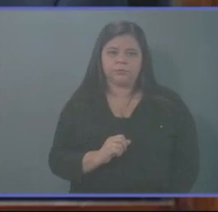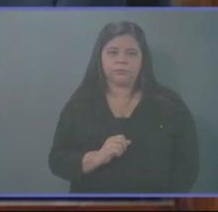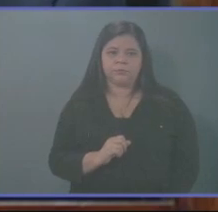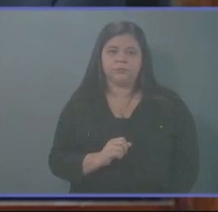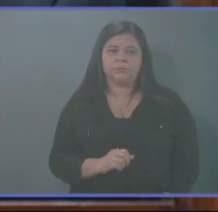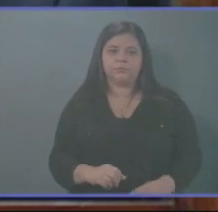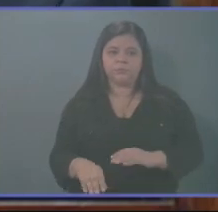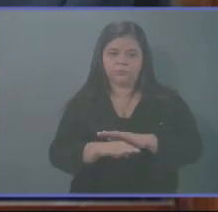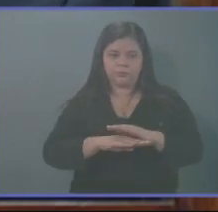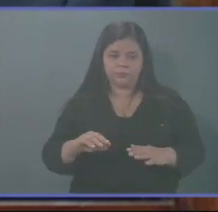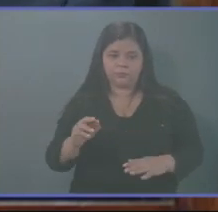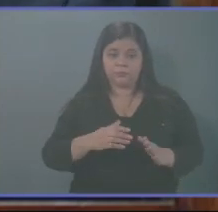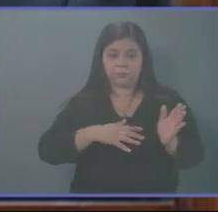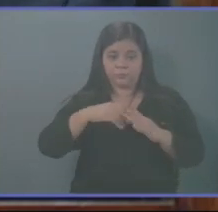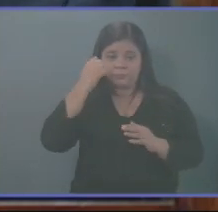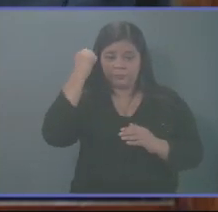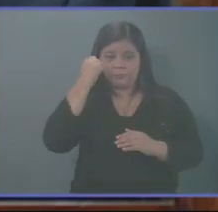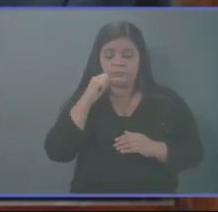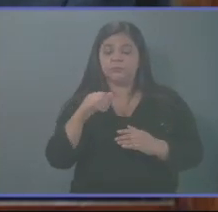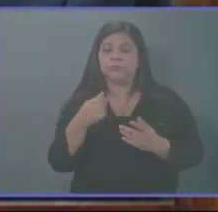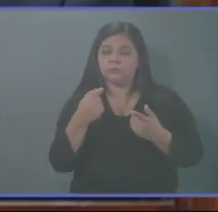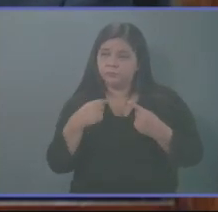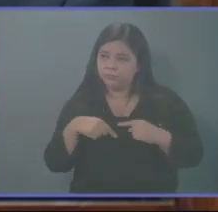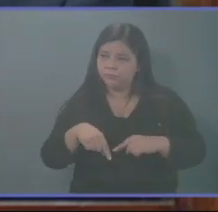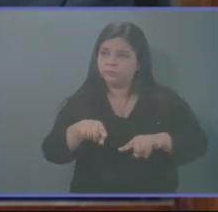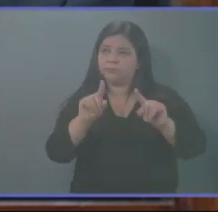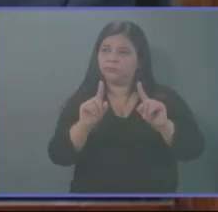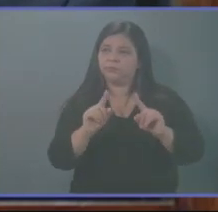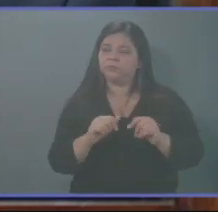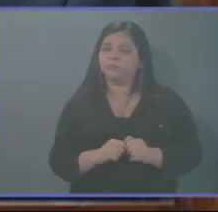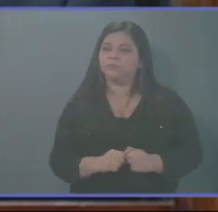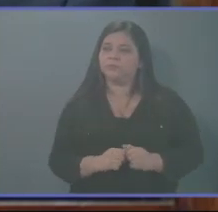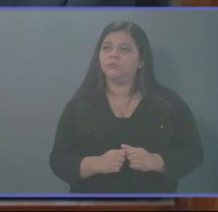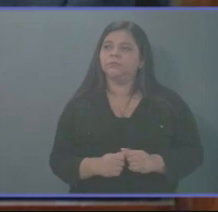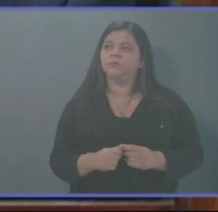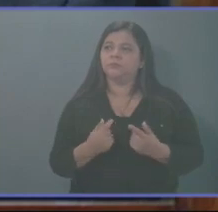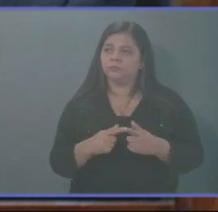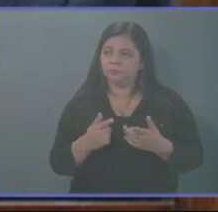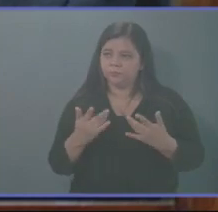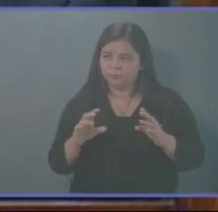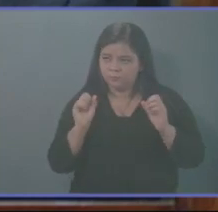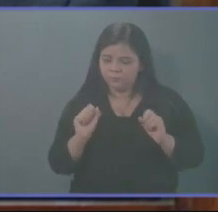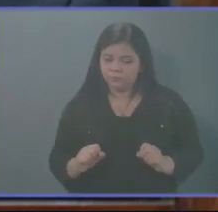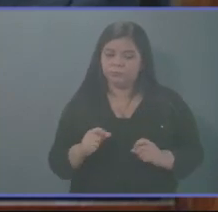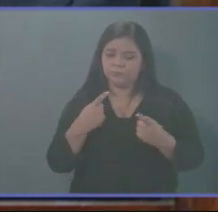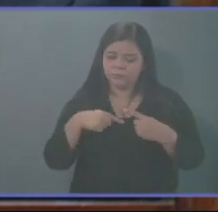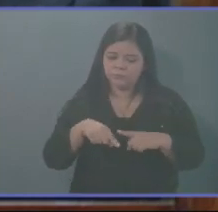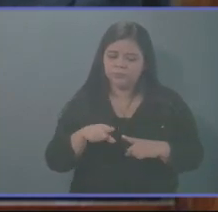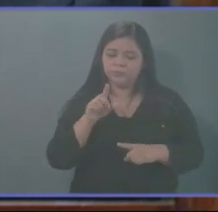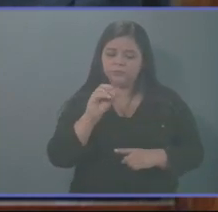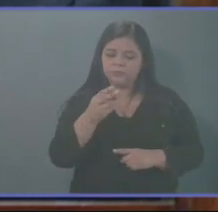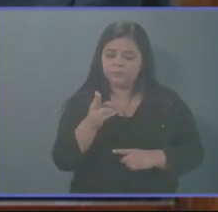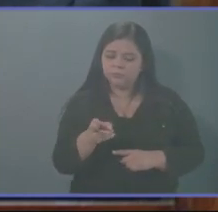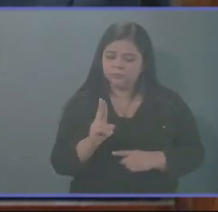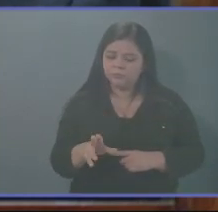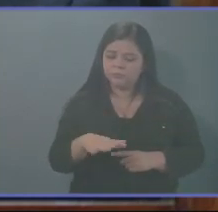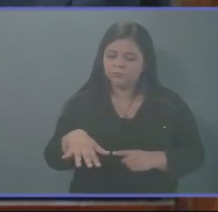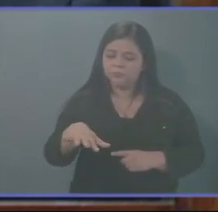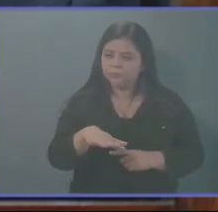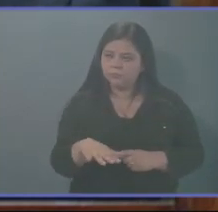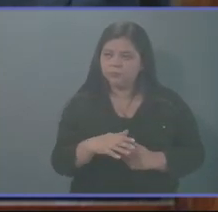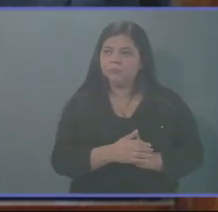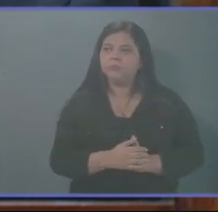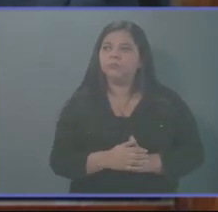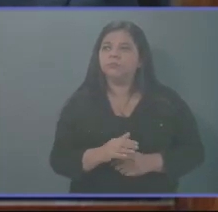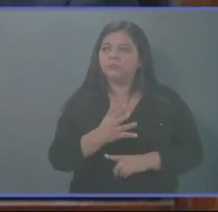El término relevante es permanencia, que es la acción de estar o mantenerse en un mismo lugar, estado,